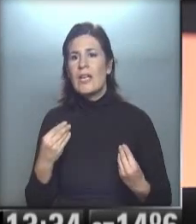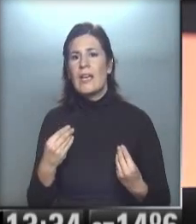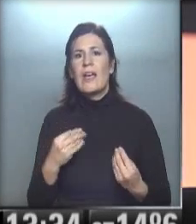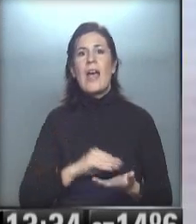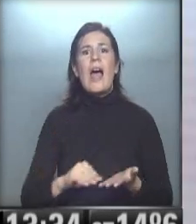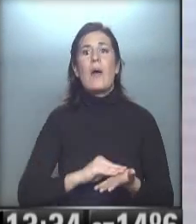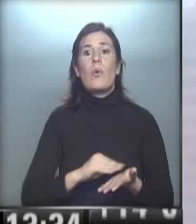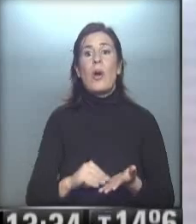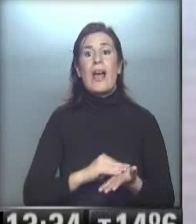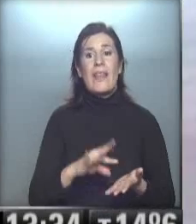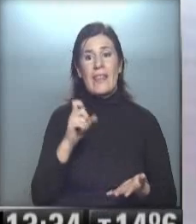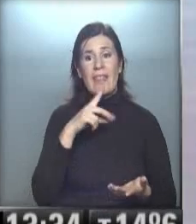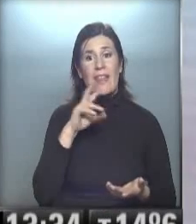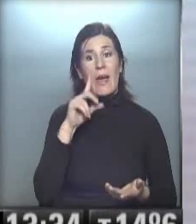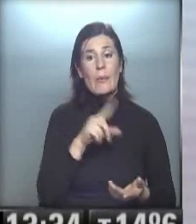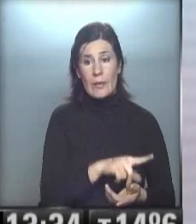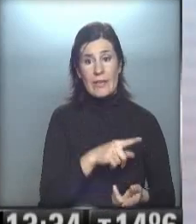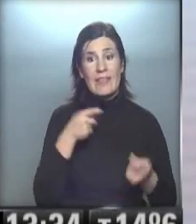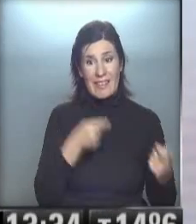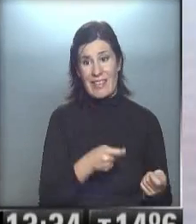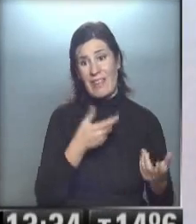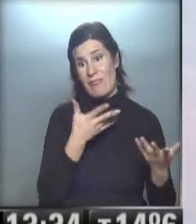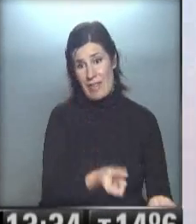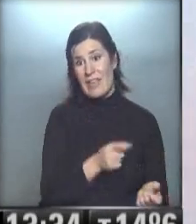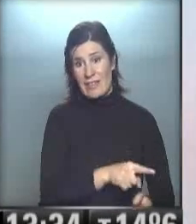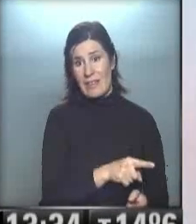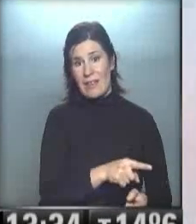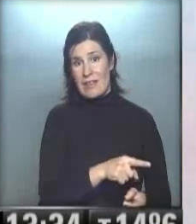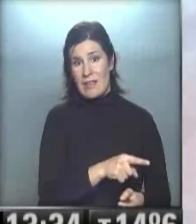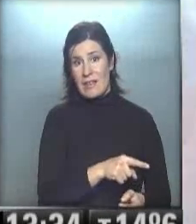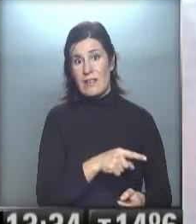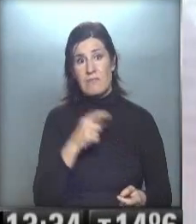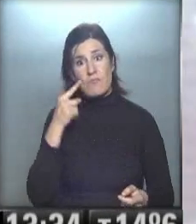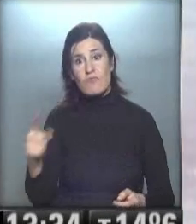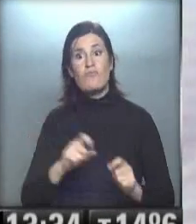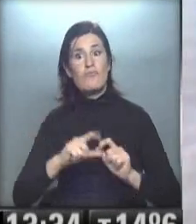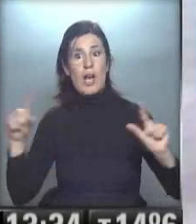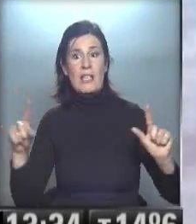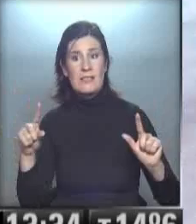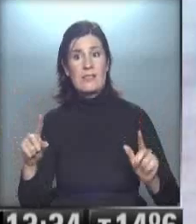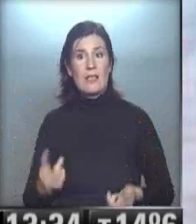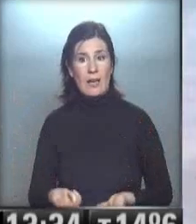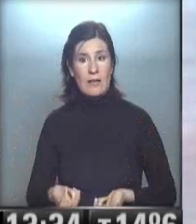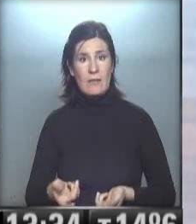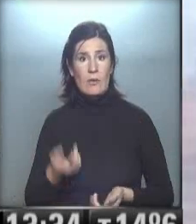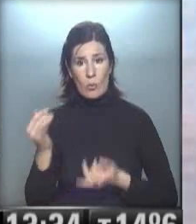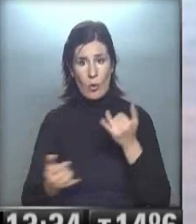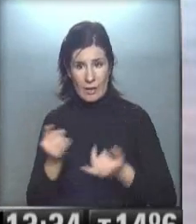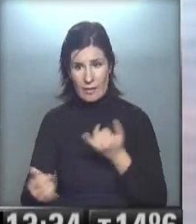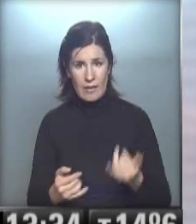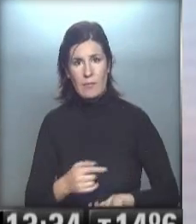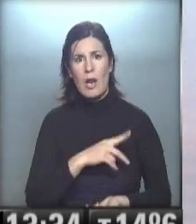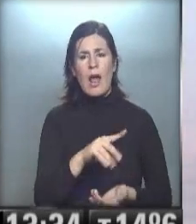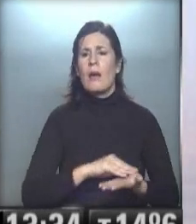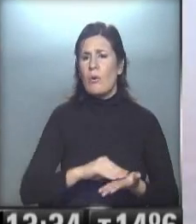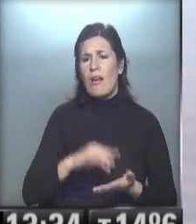acusado, Liliana González, que además, con muy poco tino, por no decir otra cosa, contó detalles de cómo